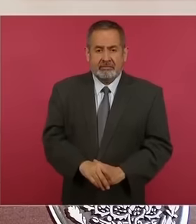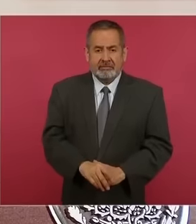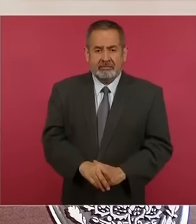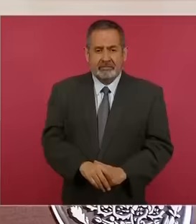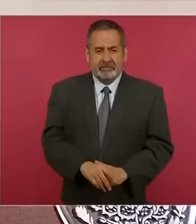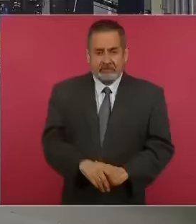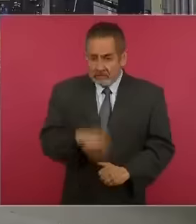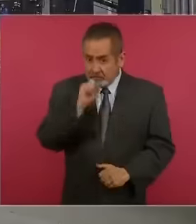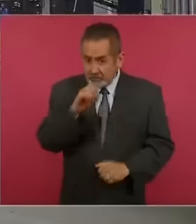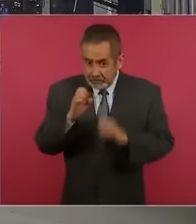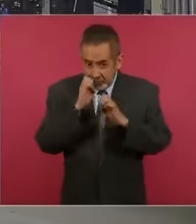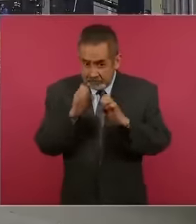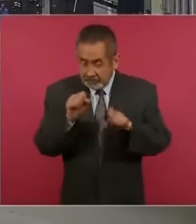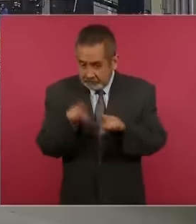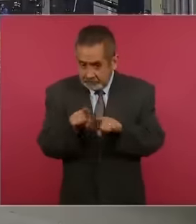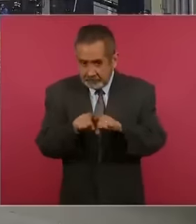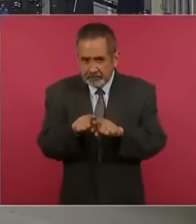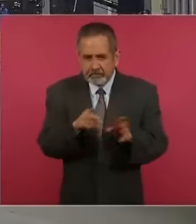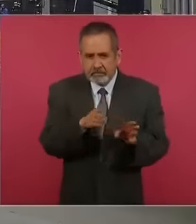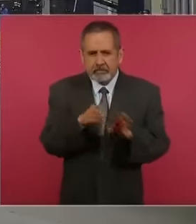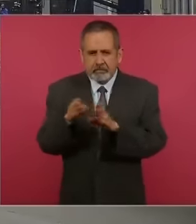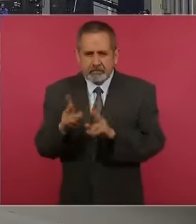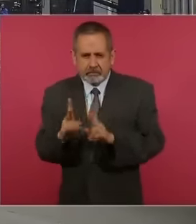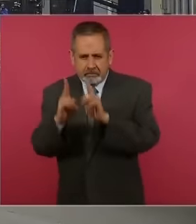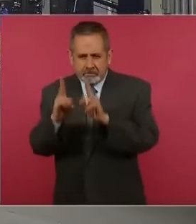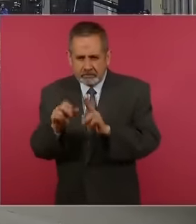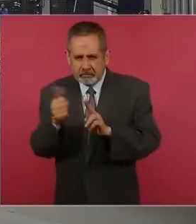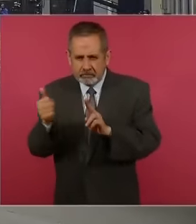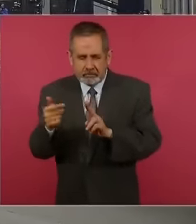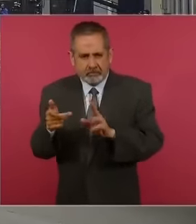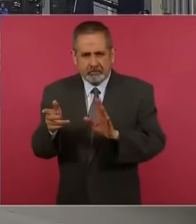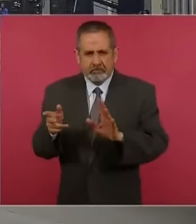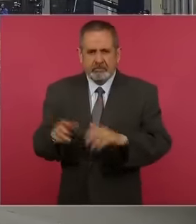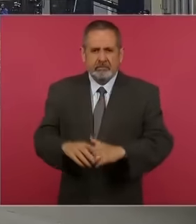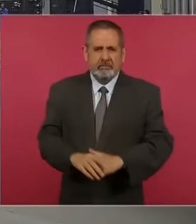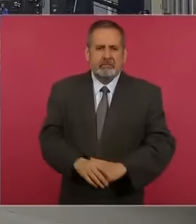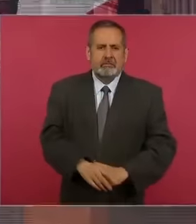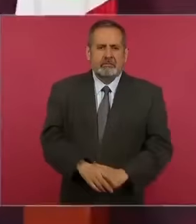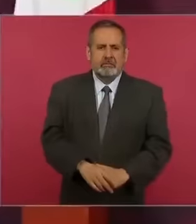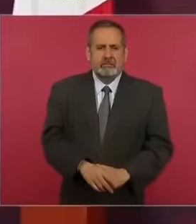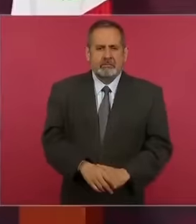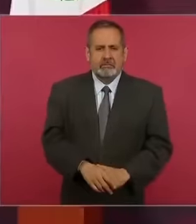es la misma entrevista, ¿eh? Nada más que es otro fragmento.